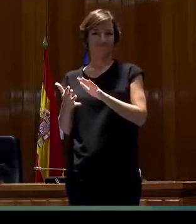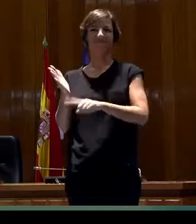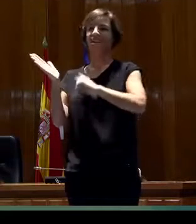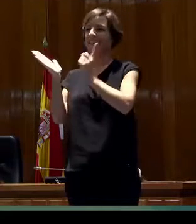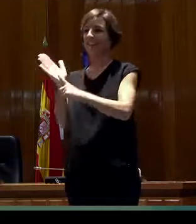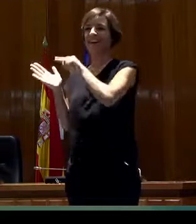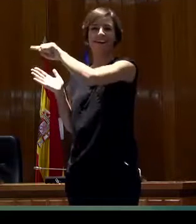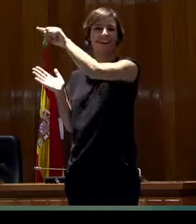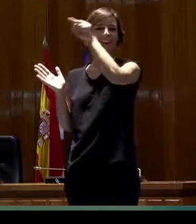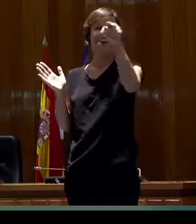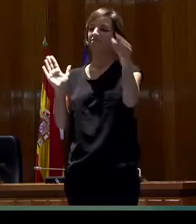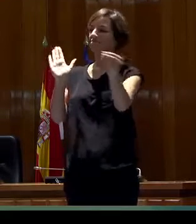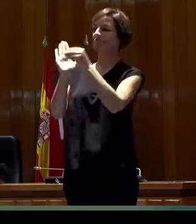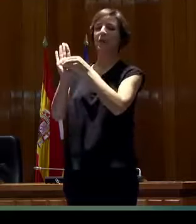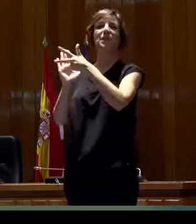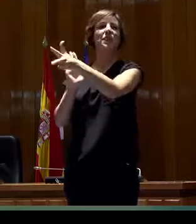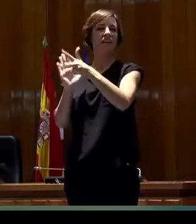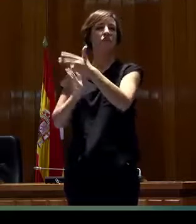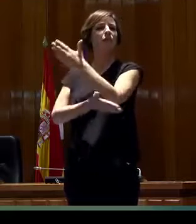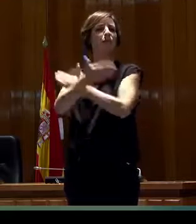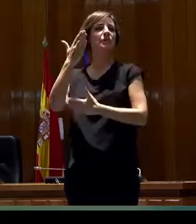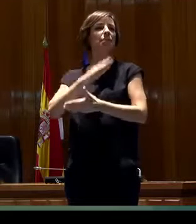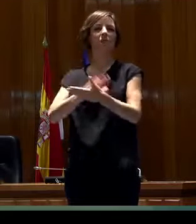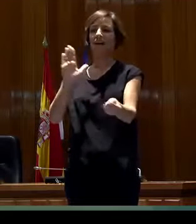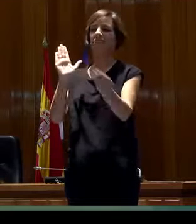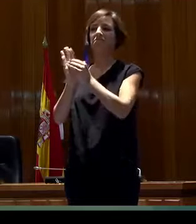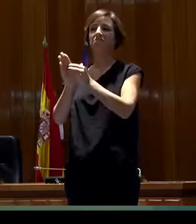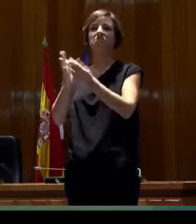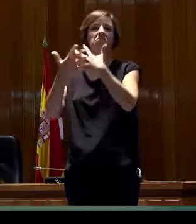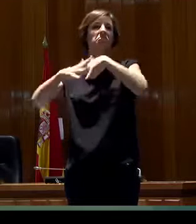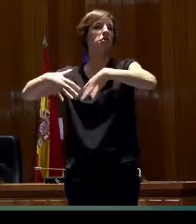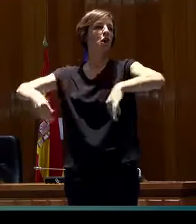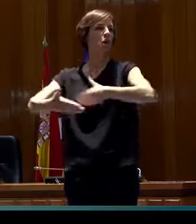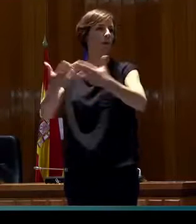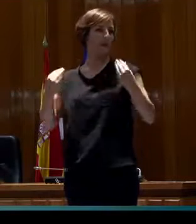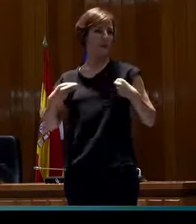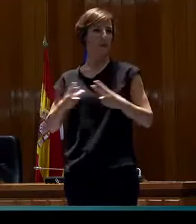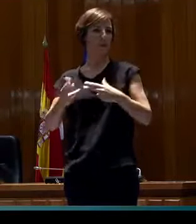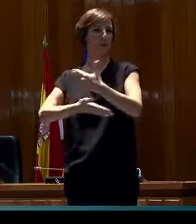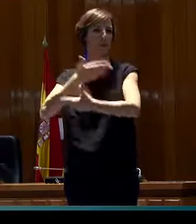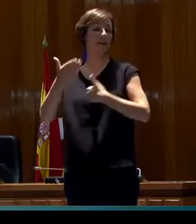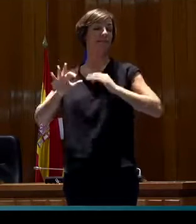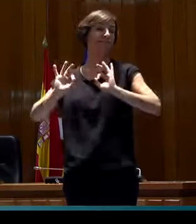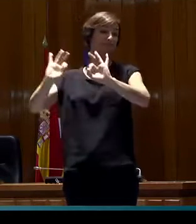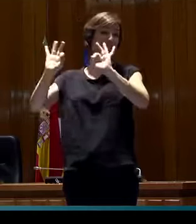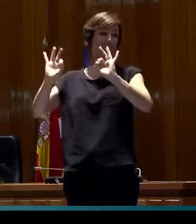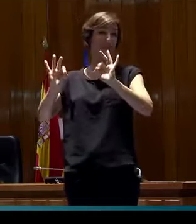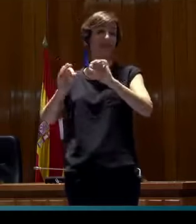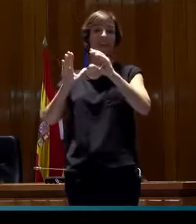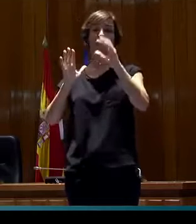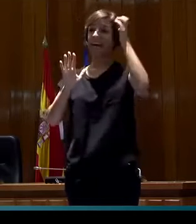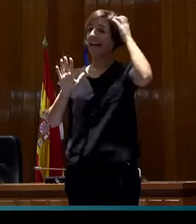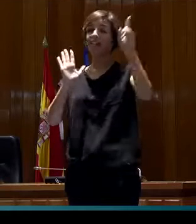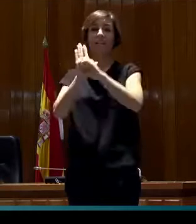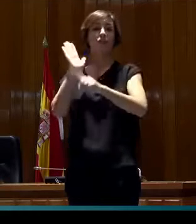derecho, esa inclusión de la discapacidad con normalidad en la vida social. En particular, el Real Decreto